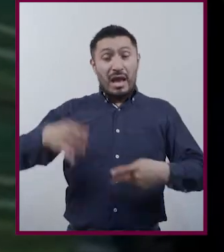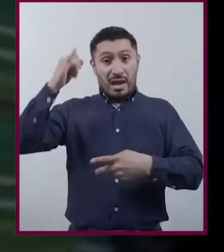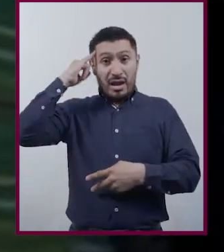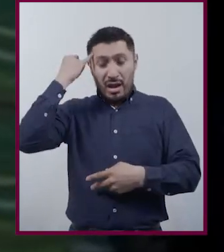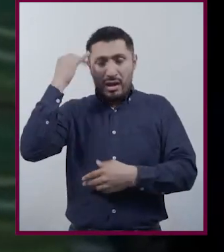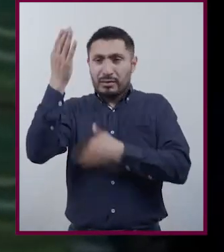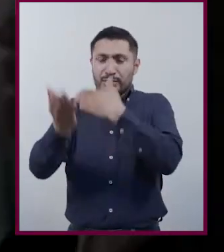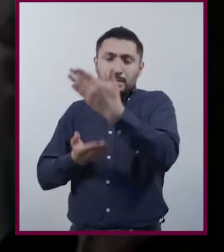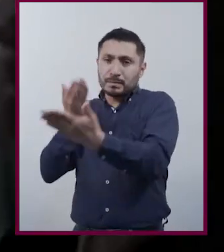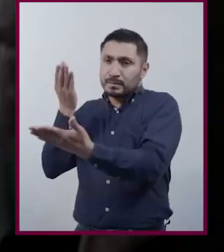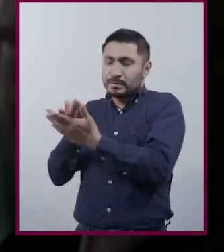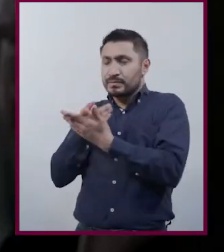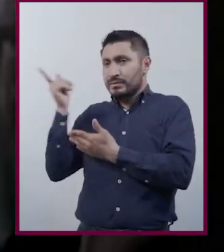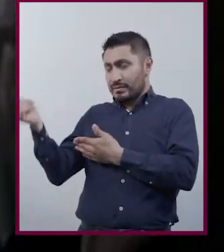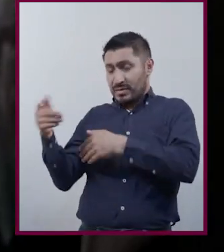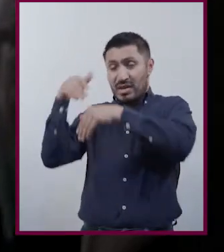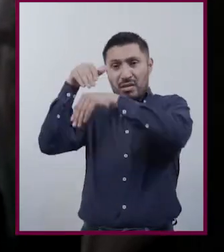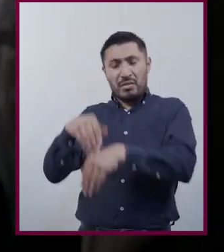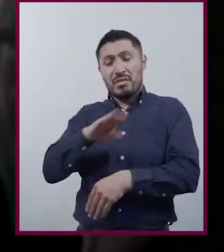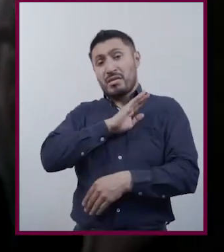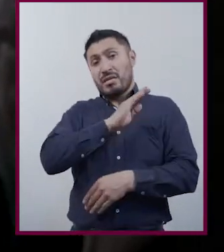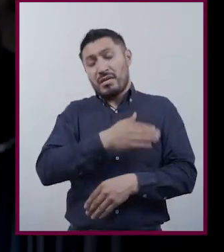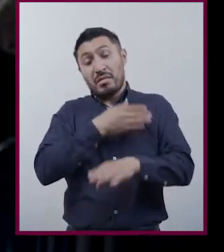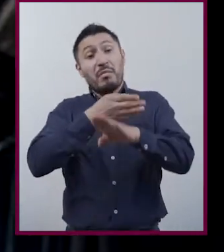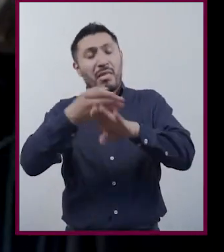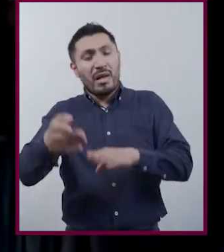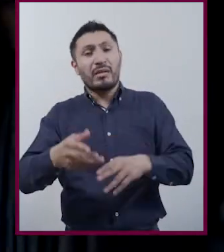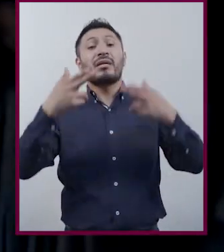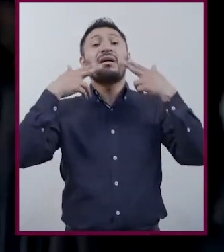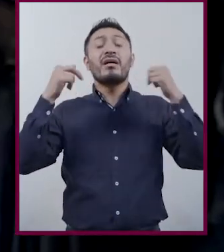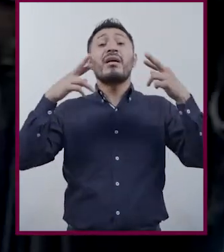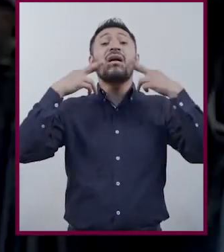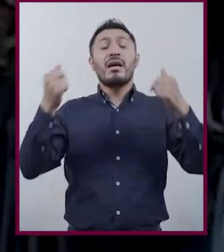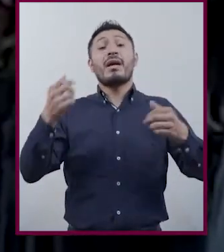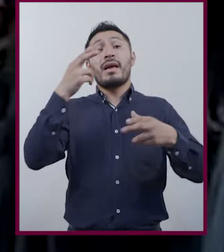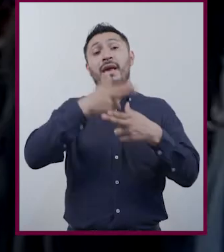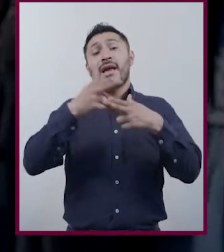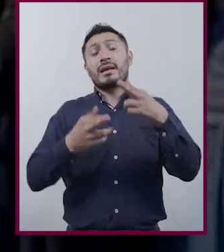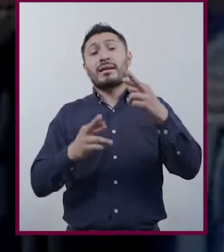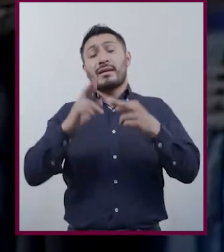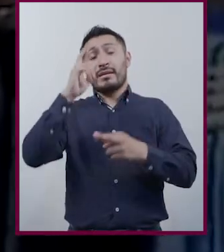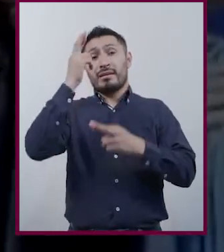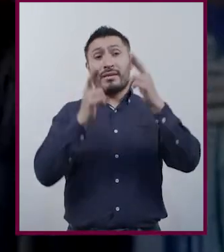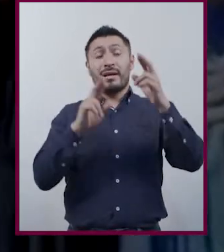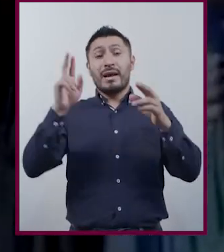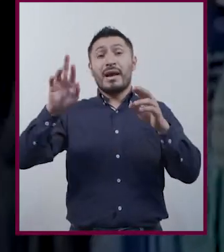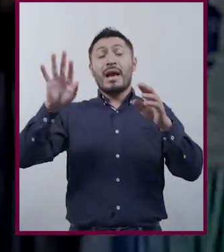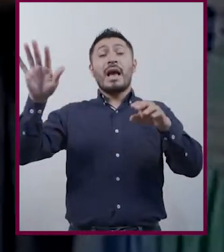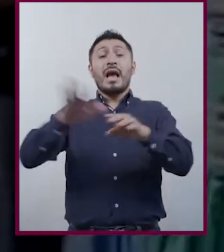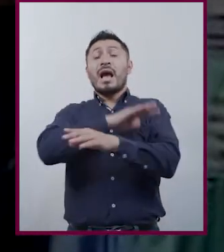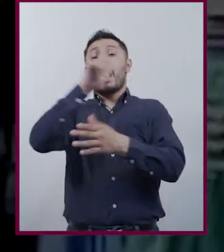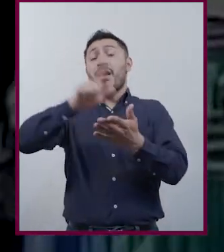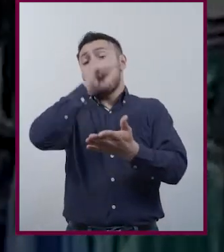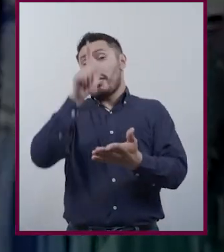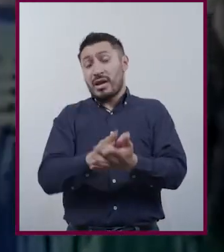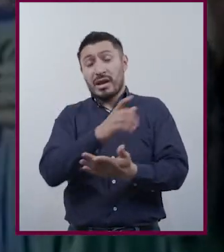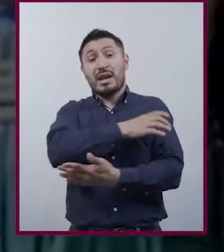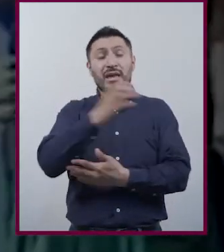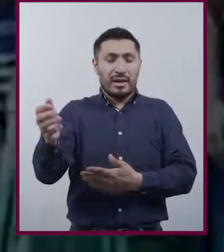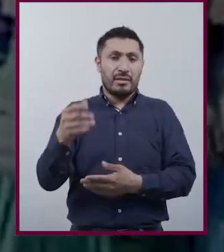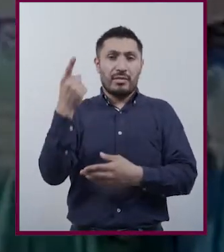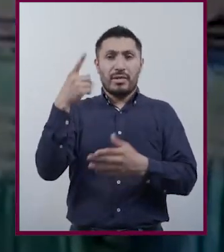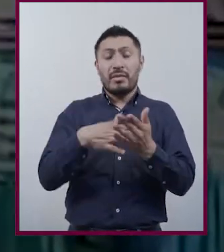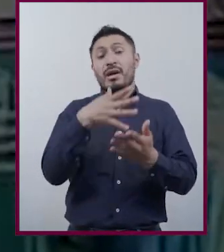servicio de los blancos en haciendas y ranchos, al menos hasta los años de la Reforma Agraria. En 1915, Comitán